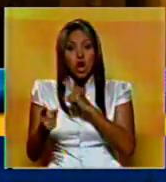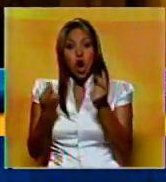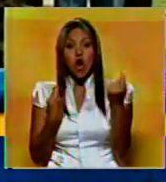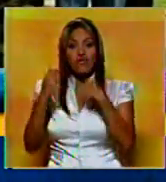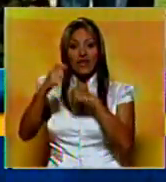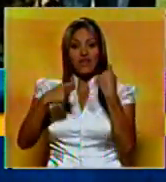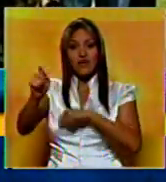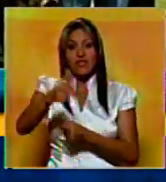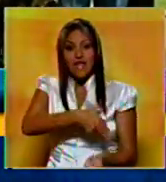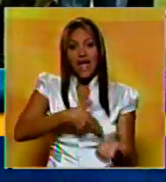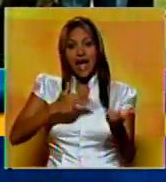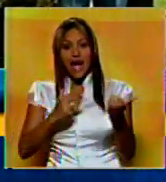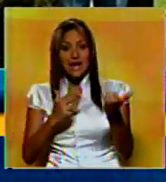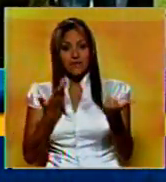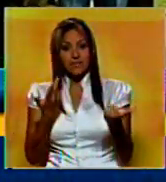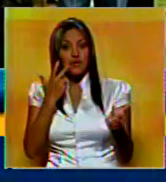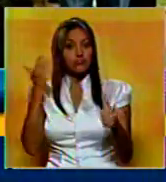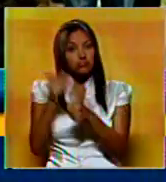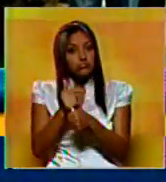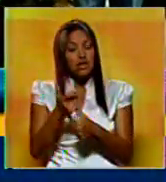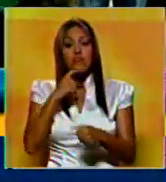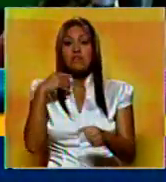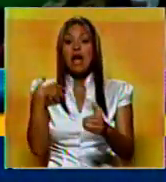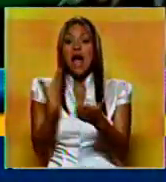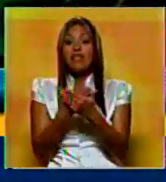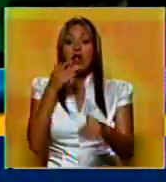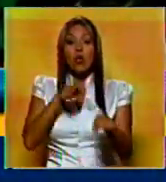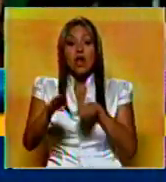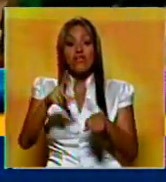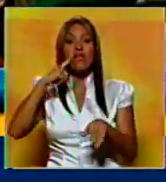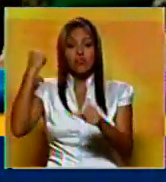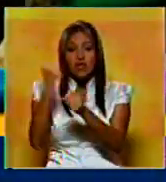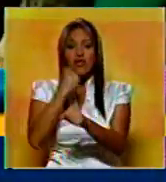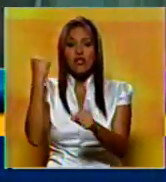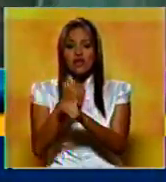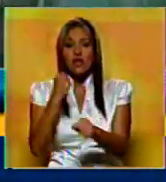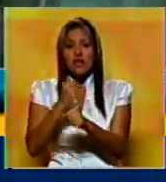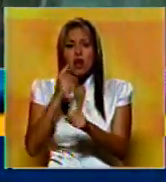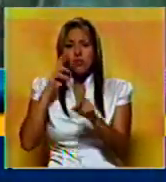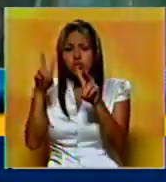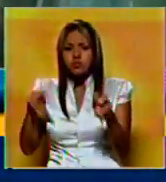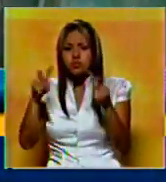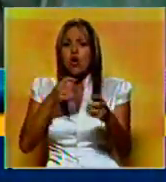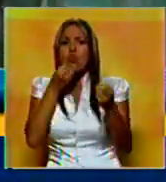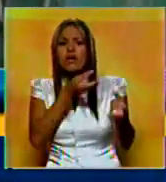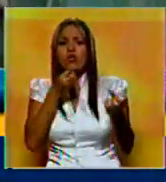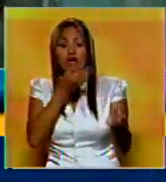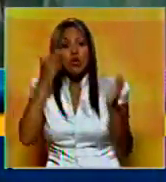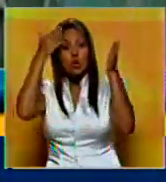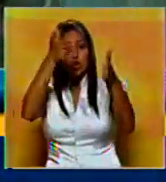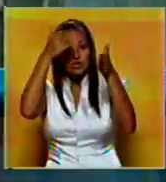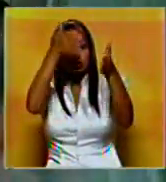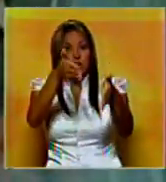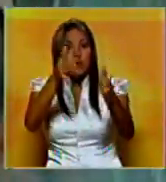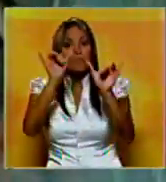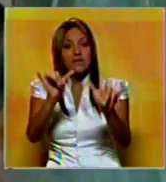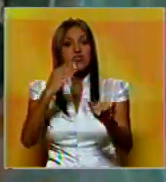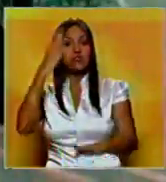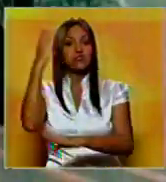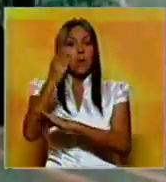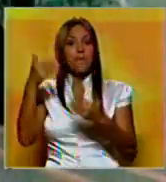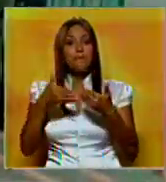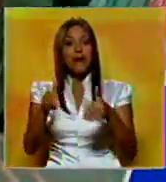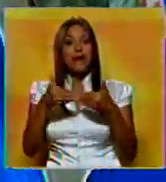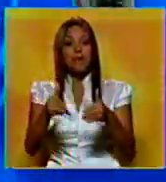exportar armas. La delegación trabajará hasta el jueves, cuando rendirán sus conclusiones y recomendaciones al Comité de Sanciones en